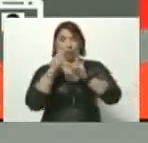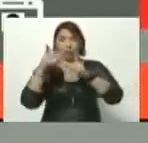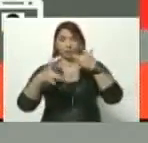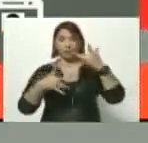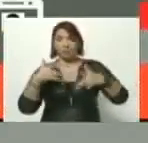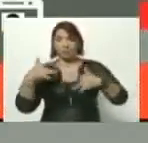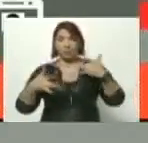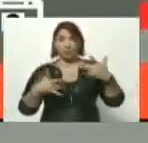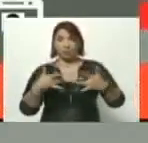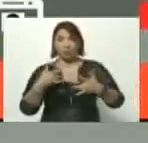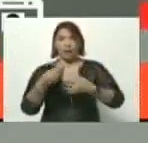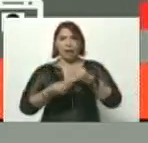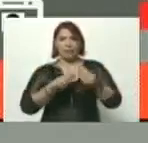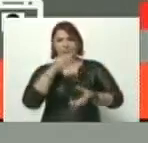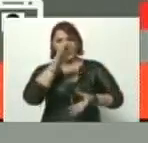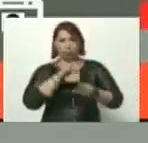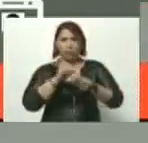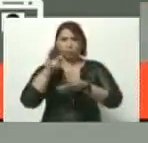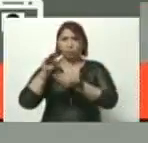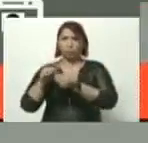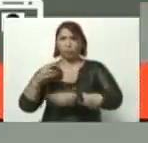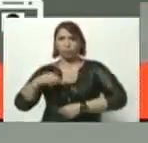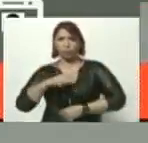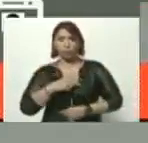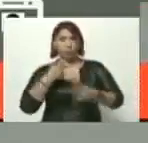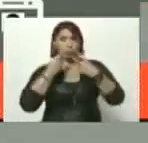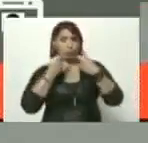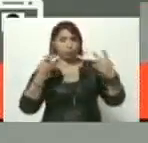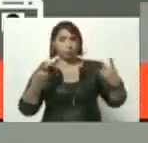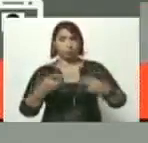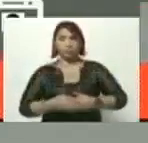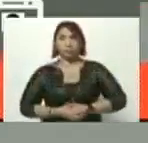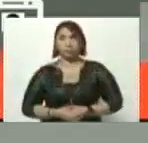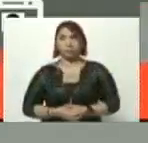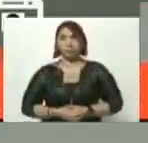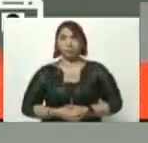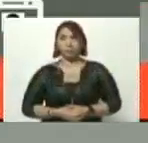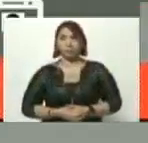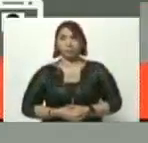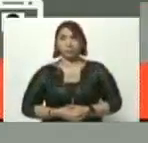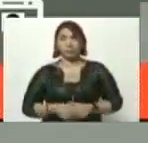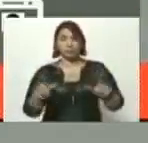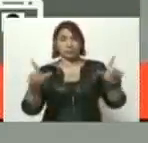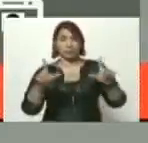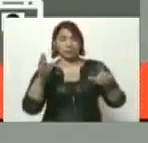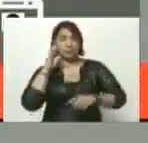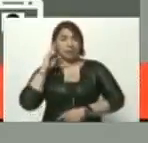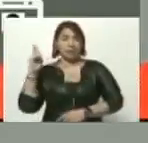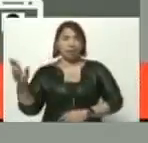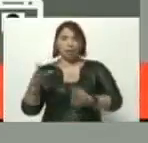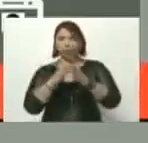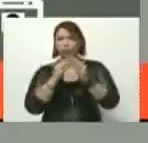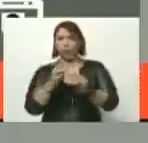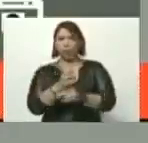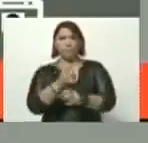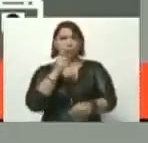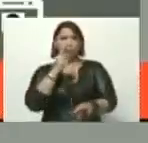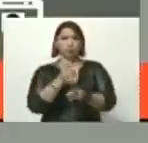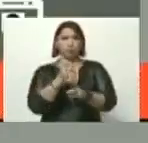y hacerle un resumen. Estamos transmitiendo por televisión, radio y todas las redes